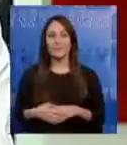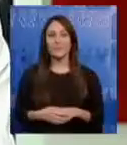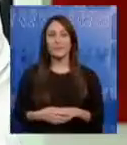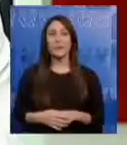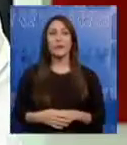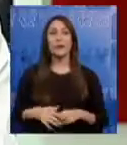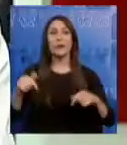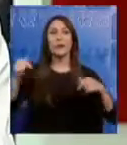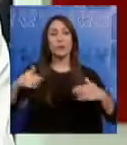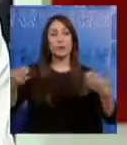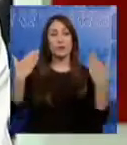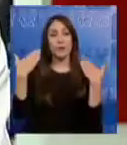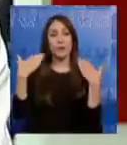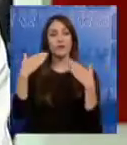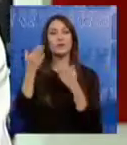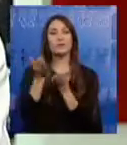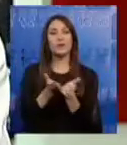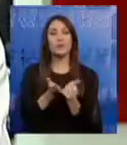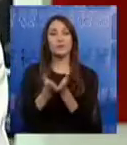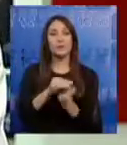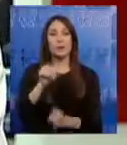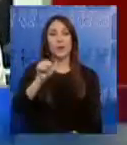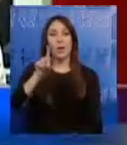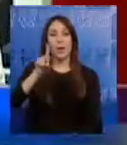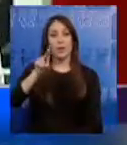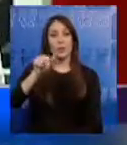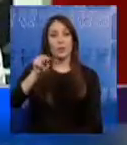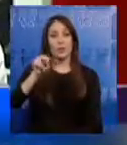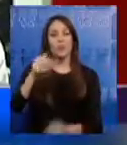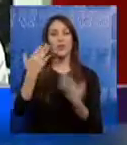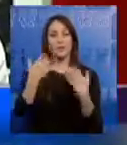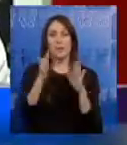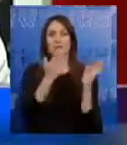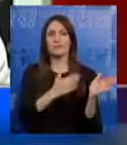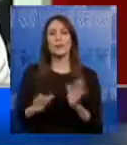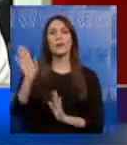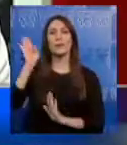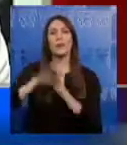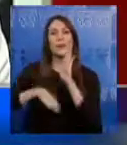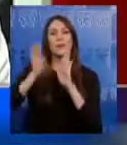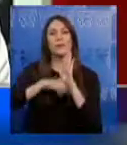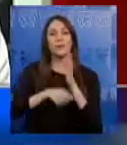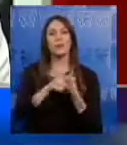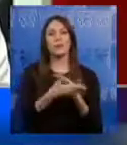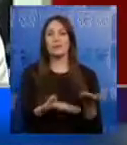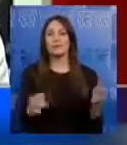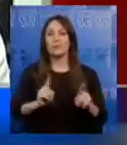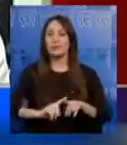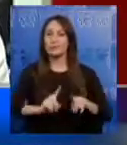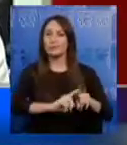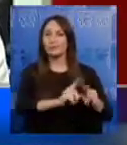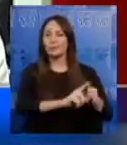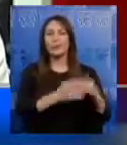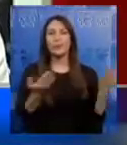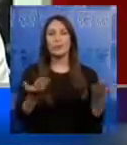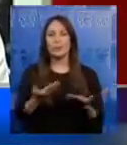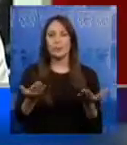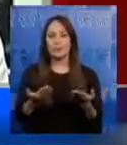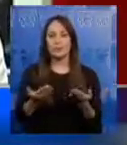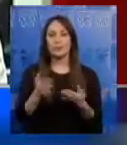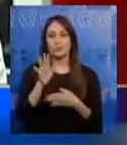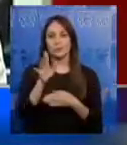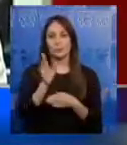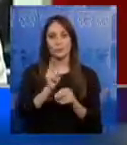Amigos, en Guayaquil el Servicio Nacional de Aduana llevó a efecto una subasta de mercancía variada en la dirección